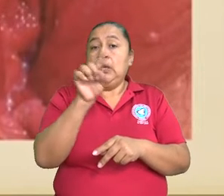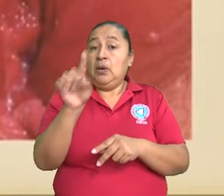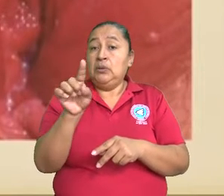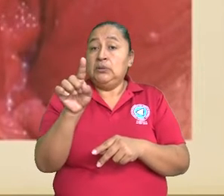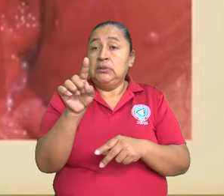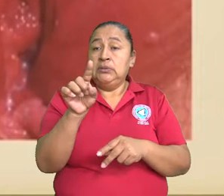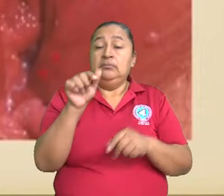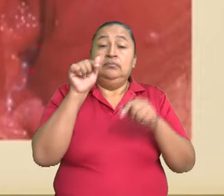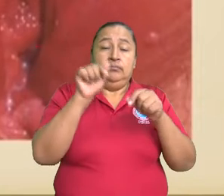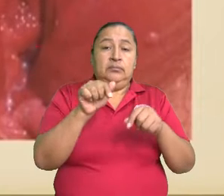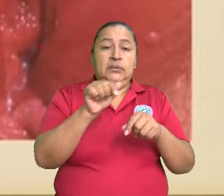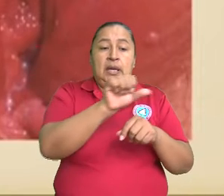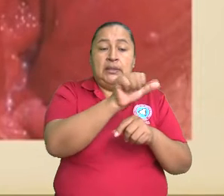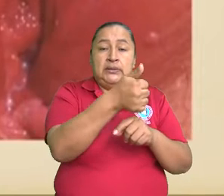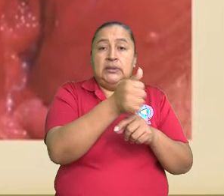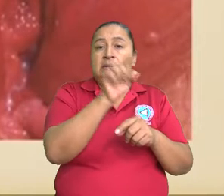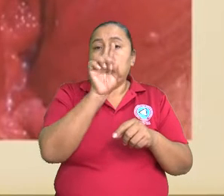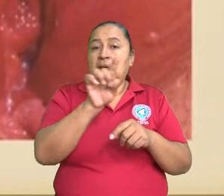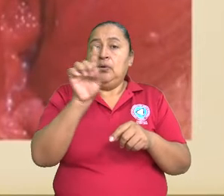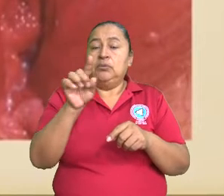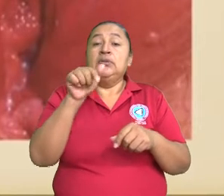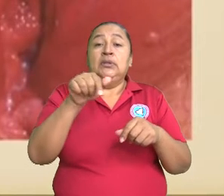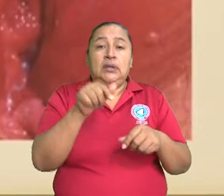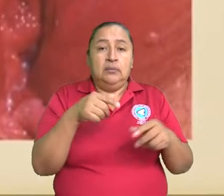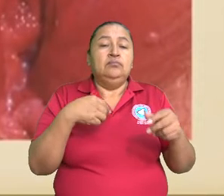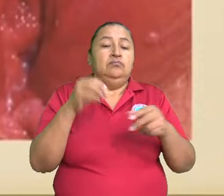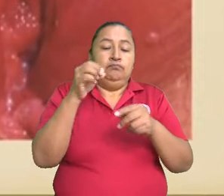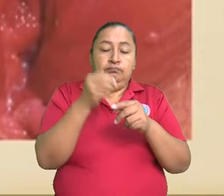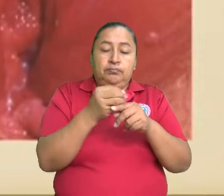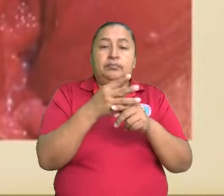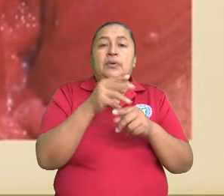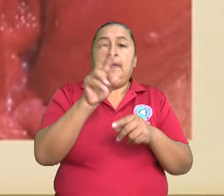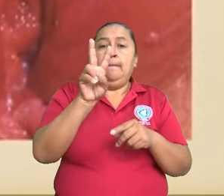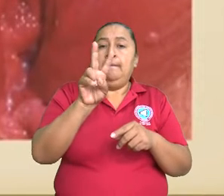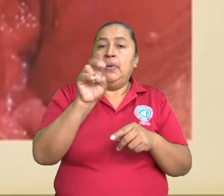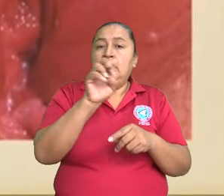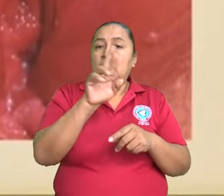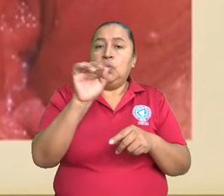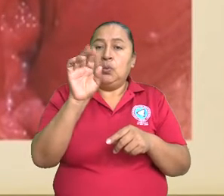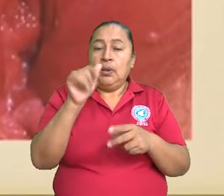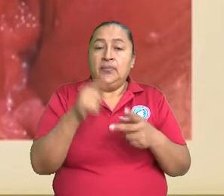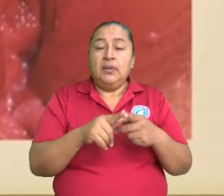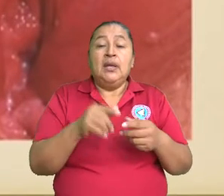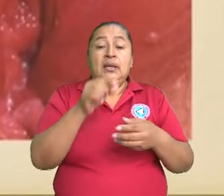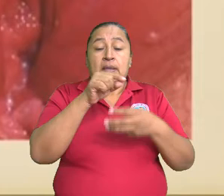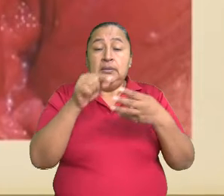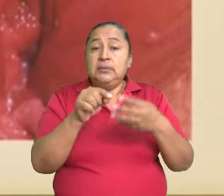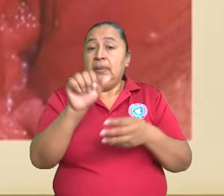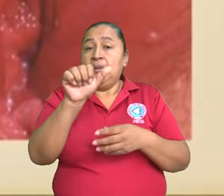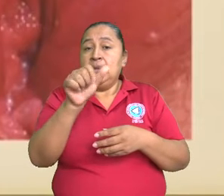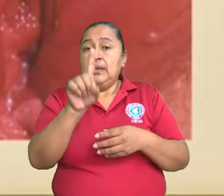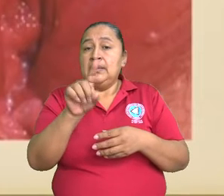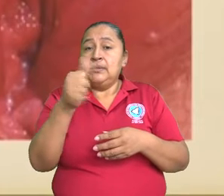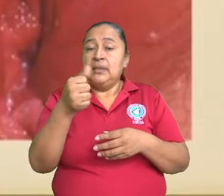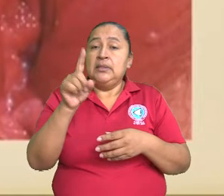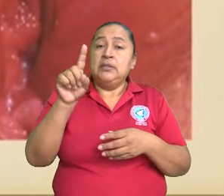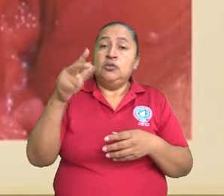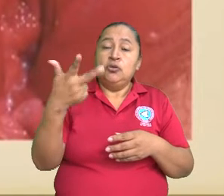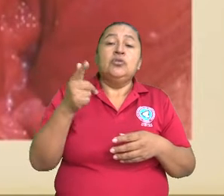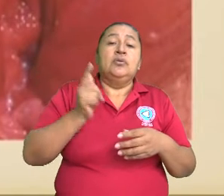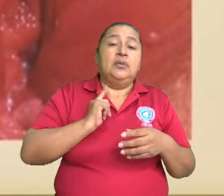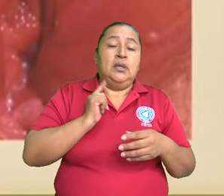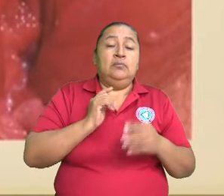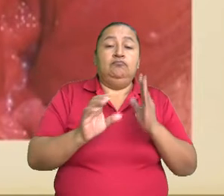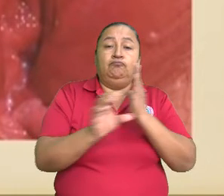hecho, la 6 y la 11 es la que provoca la verruga. Y la cepa 16 y 18 son las que provocan el